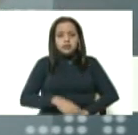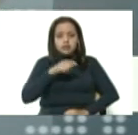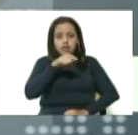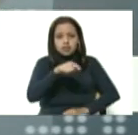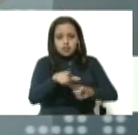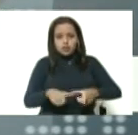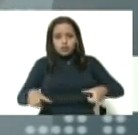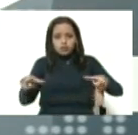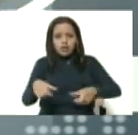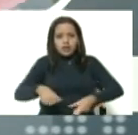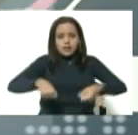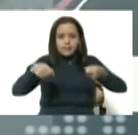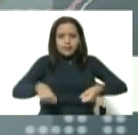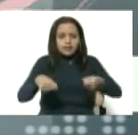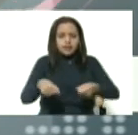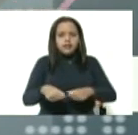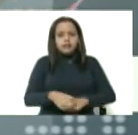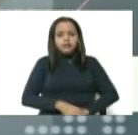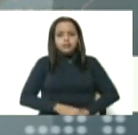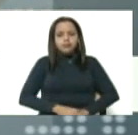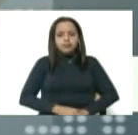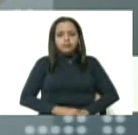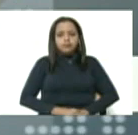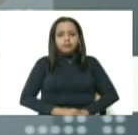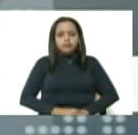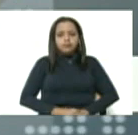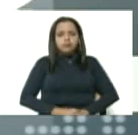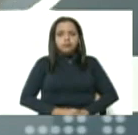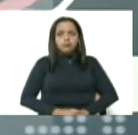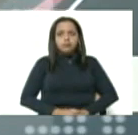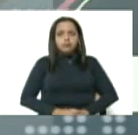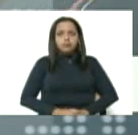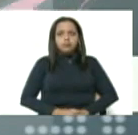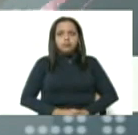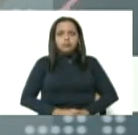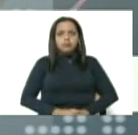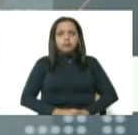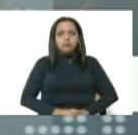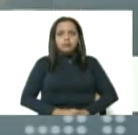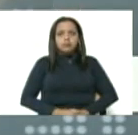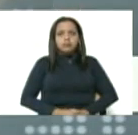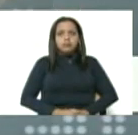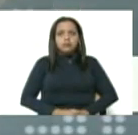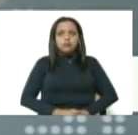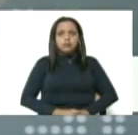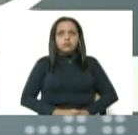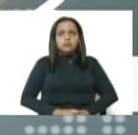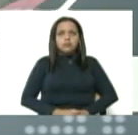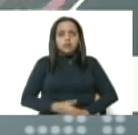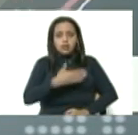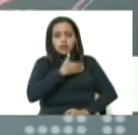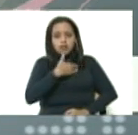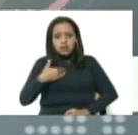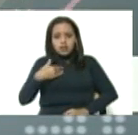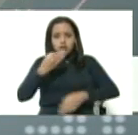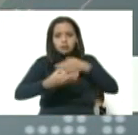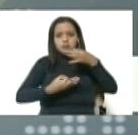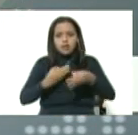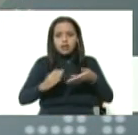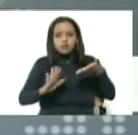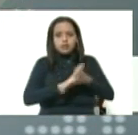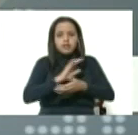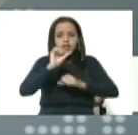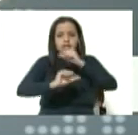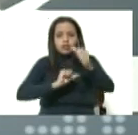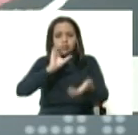punto central, de ese foco del mercado Las Pulgas. Aquí quiero, cuando mencione los casos del distrito capital,